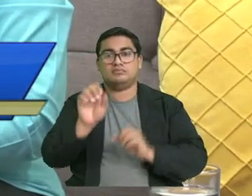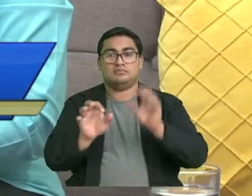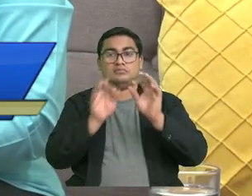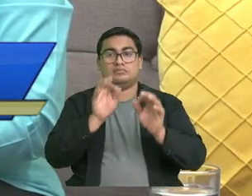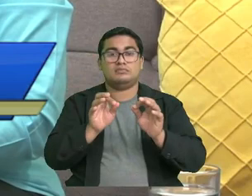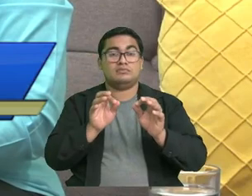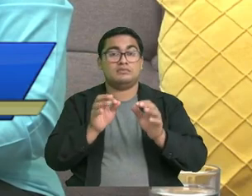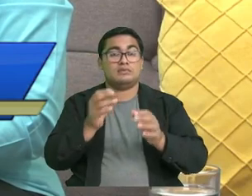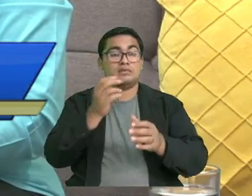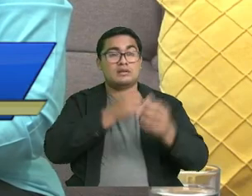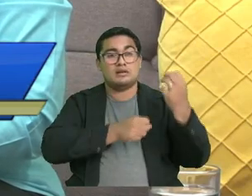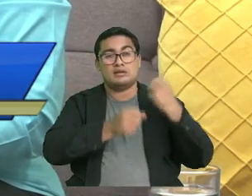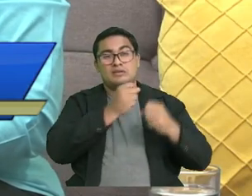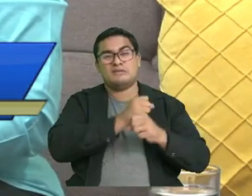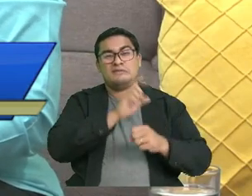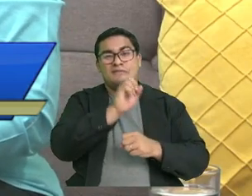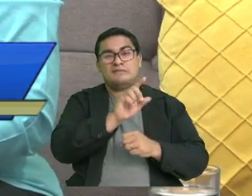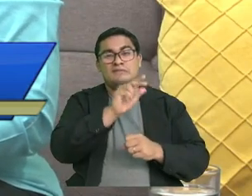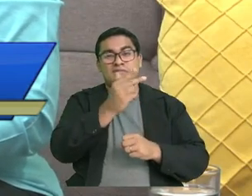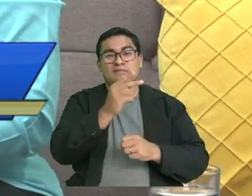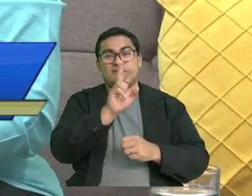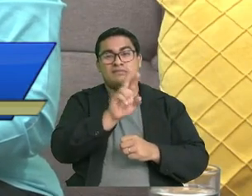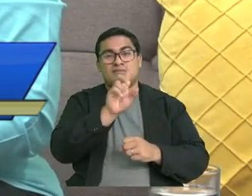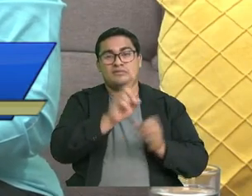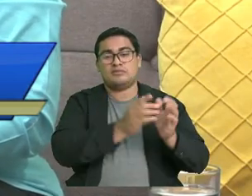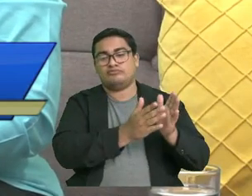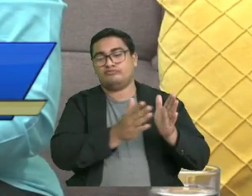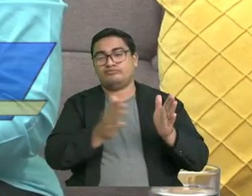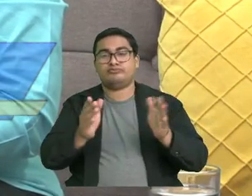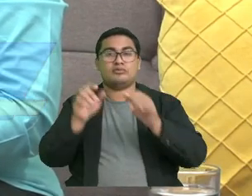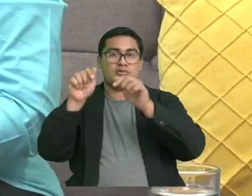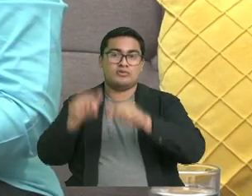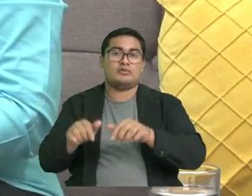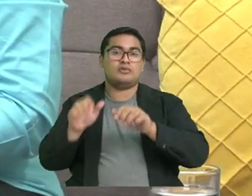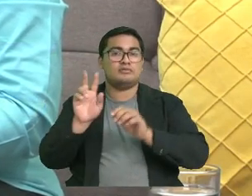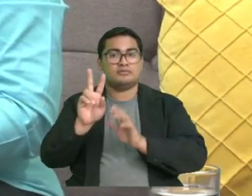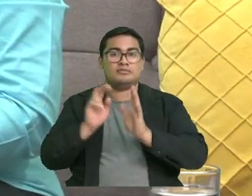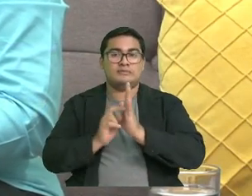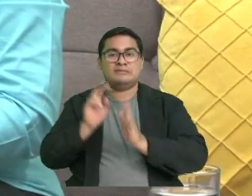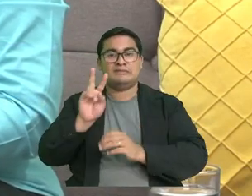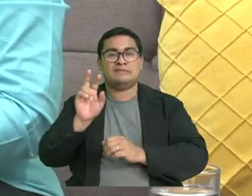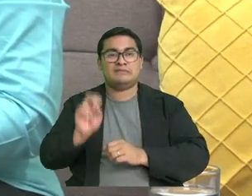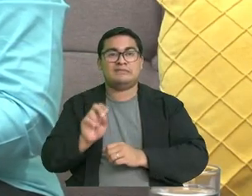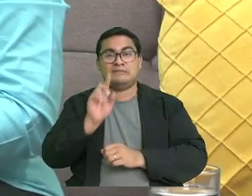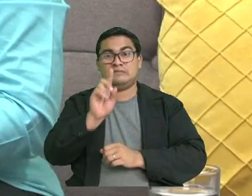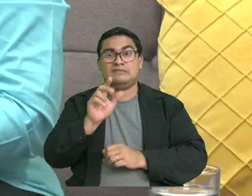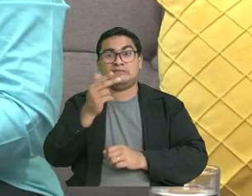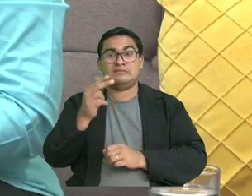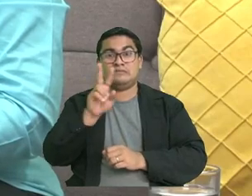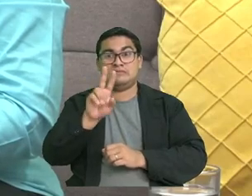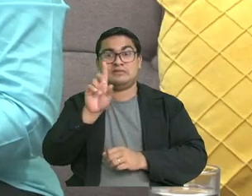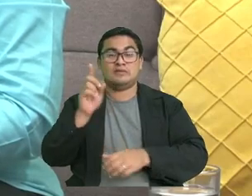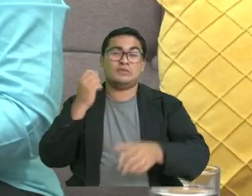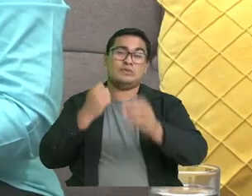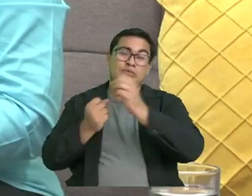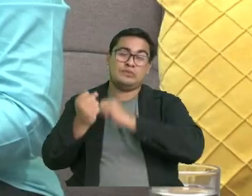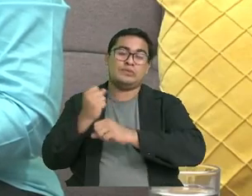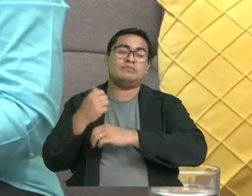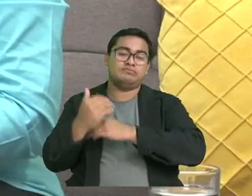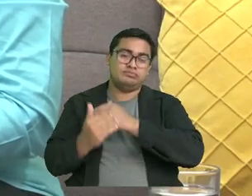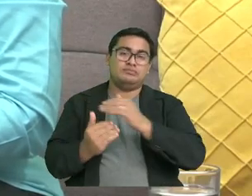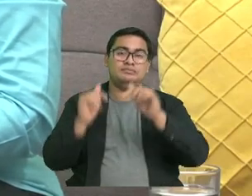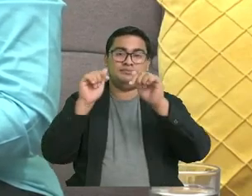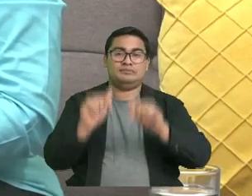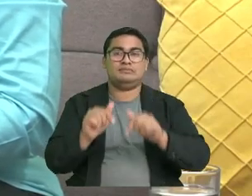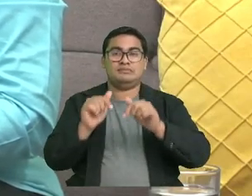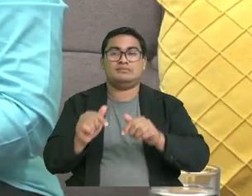de 1821 hasta la fecha. Todos los digestos. 1821 a la fecha. Desde